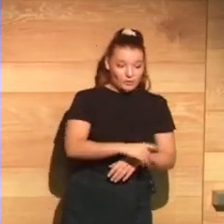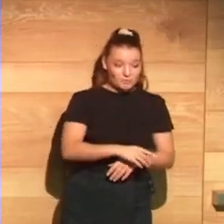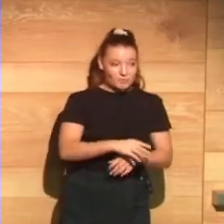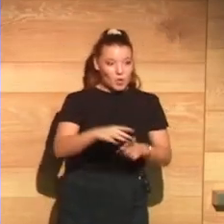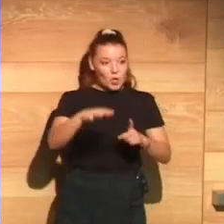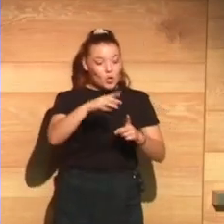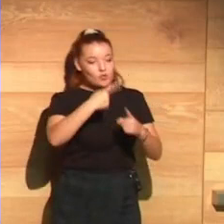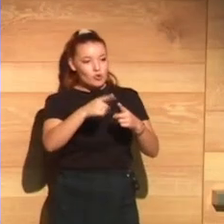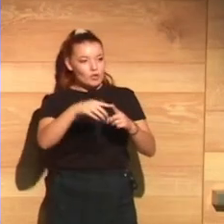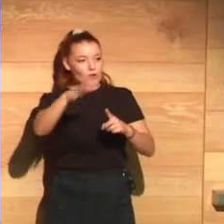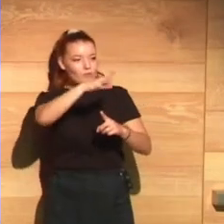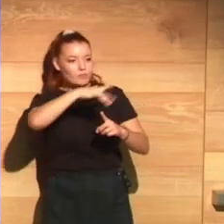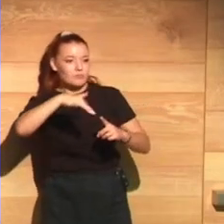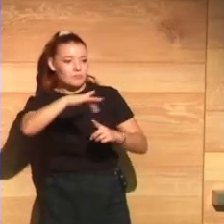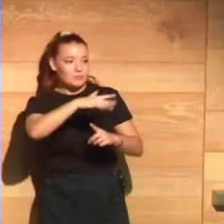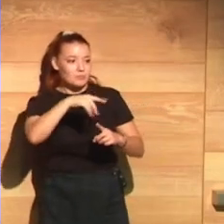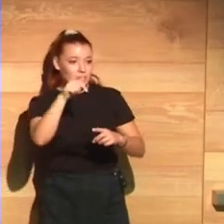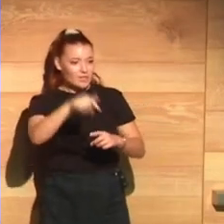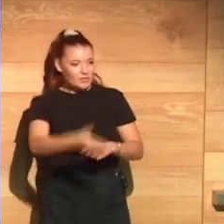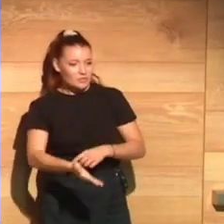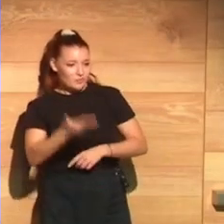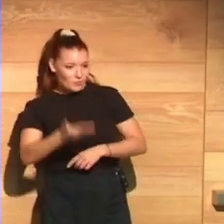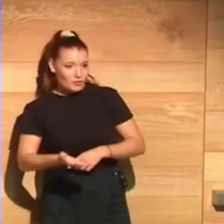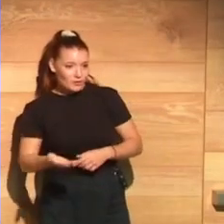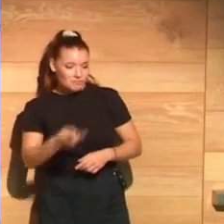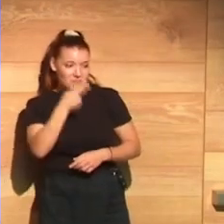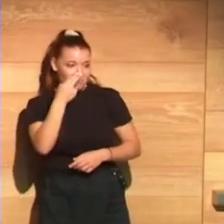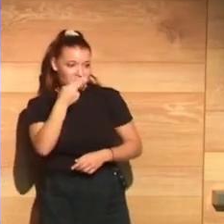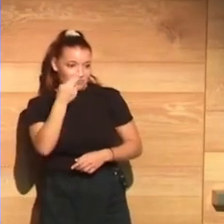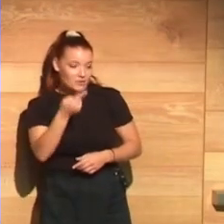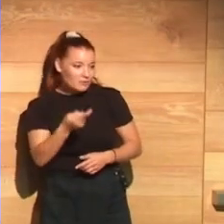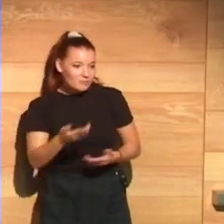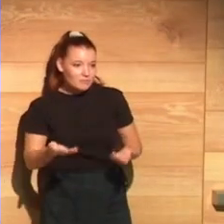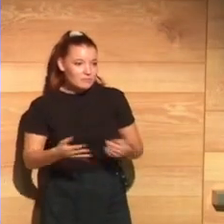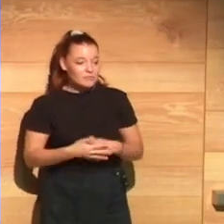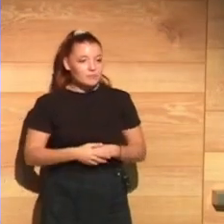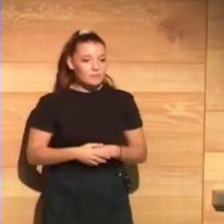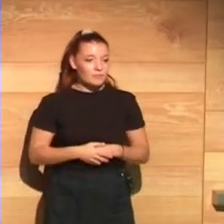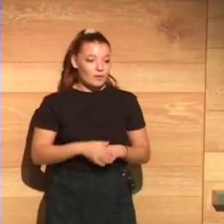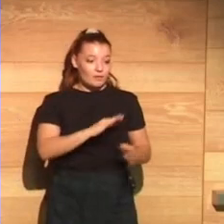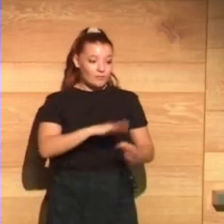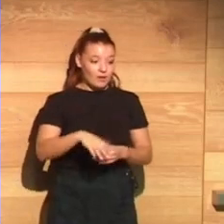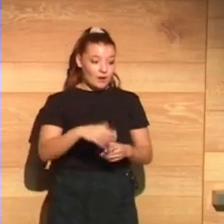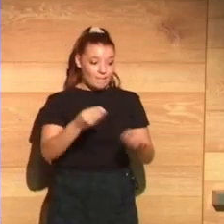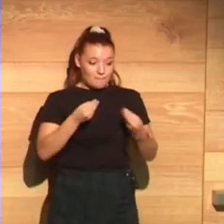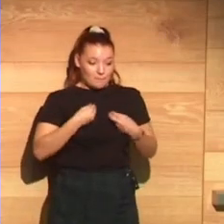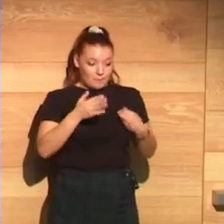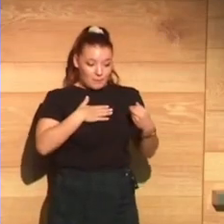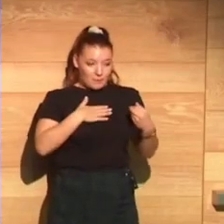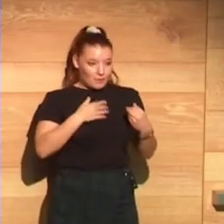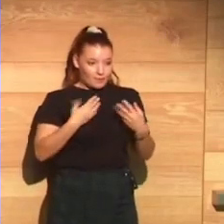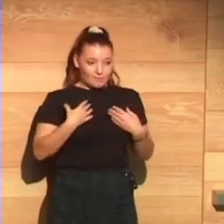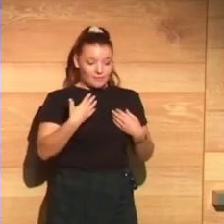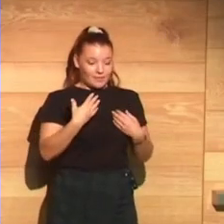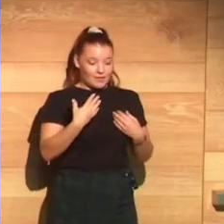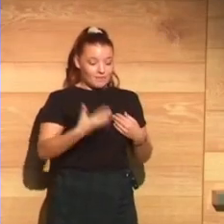interesa más todo lo que rodea tu vida que a lo mejor, que no tienes por qué querer contar o que no tiene por qué ser